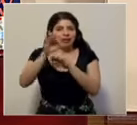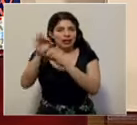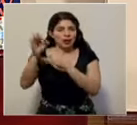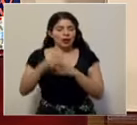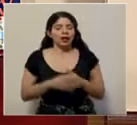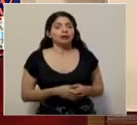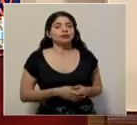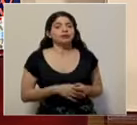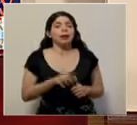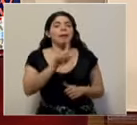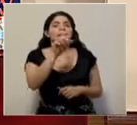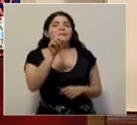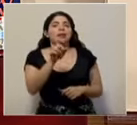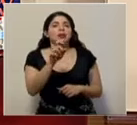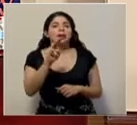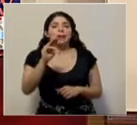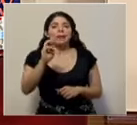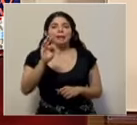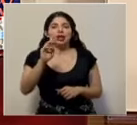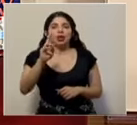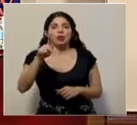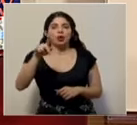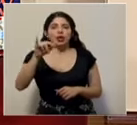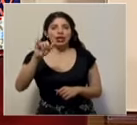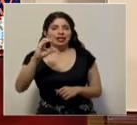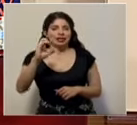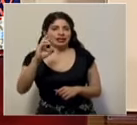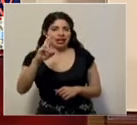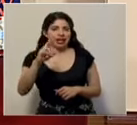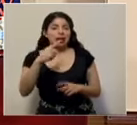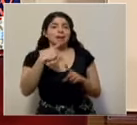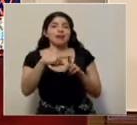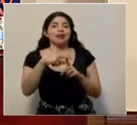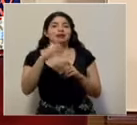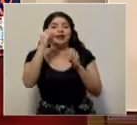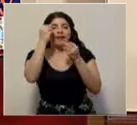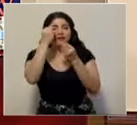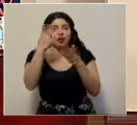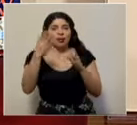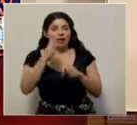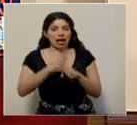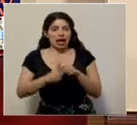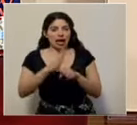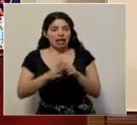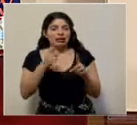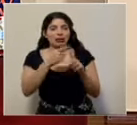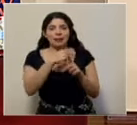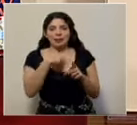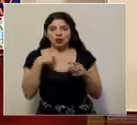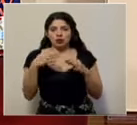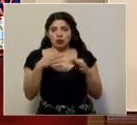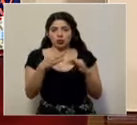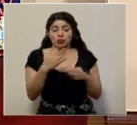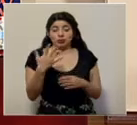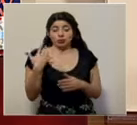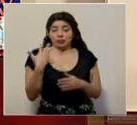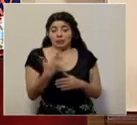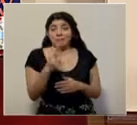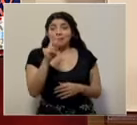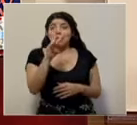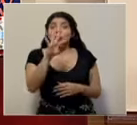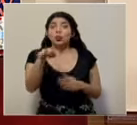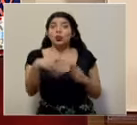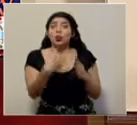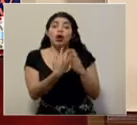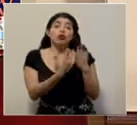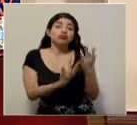regionales. Consulta el Metrópoli CR e Infórmate Cañas para el ministro de Turismo. Durante estas 24 horas en